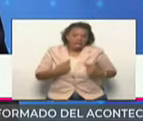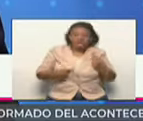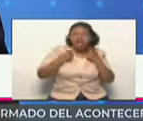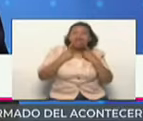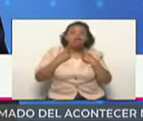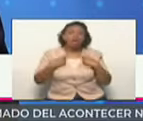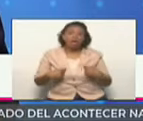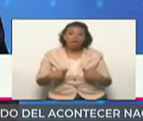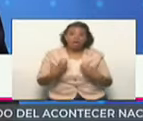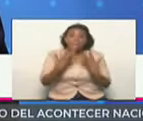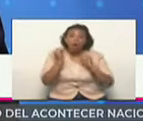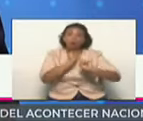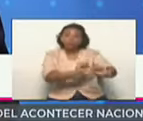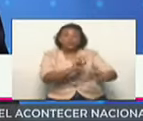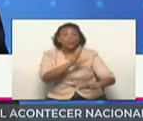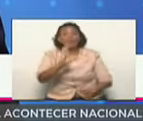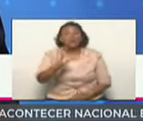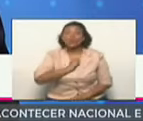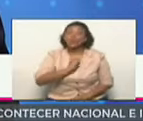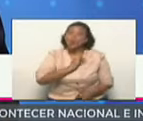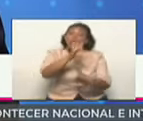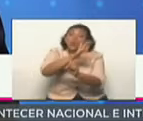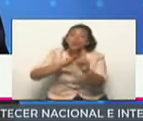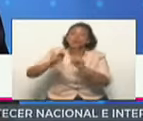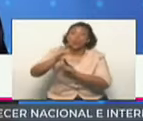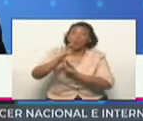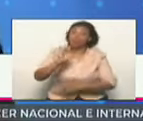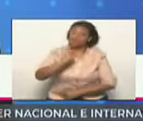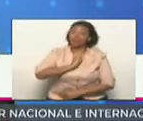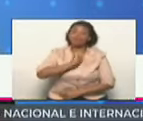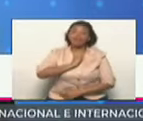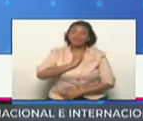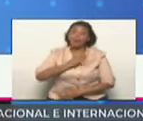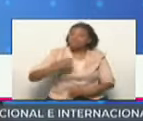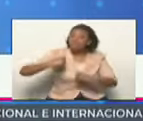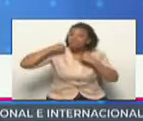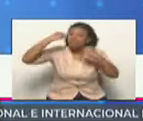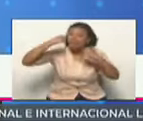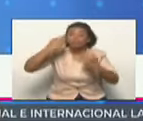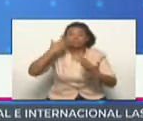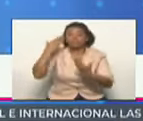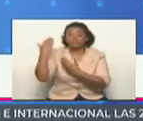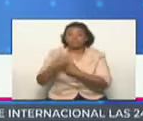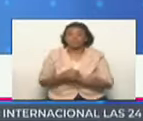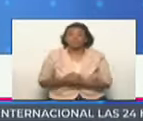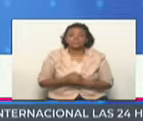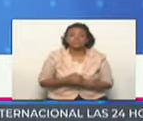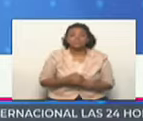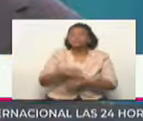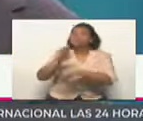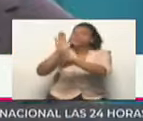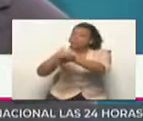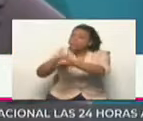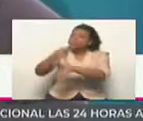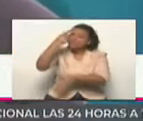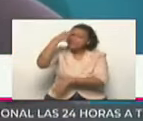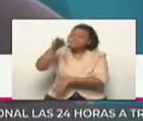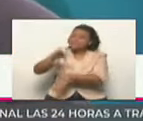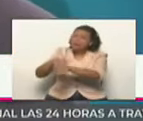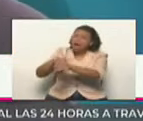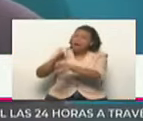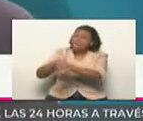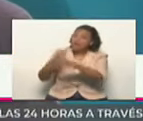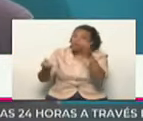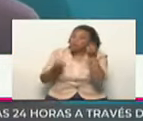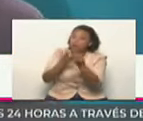vacuna? Nuestra cultura, nuestra identidad. ¿Qué dice Ernesto, chicos? Usted sabe que... Y ahora eso incluso